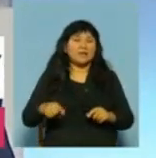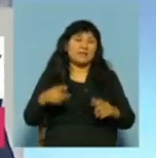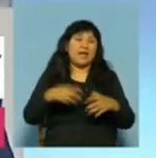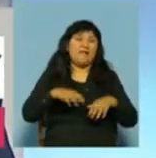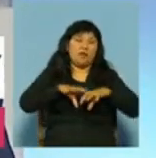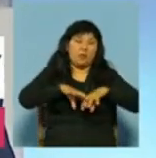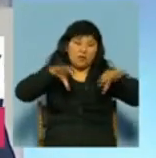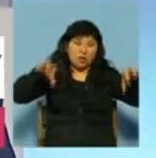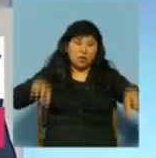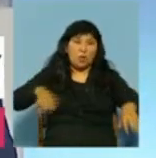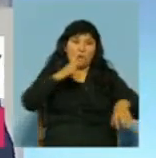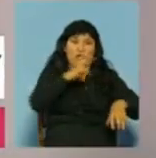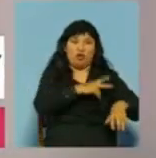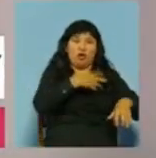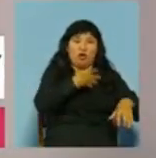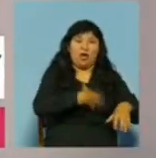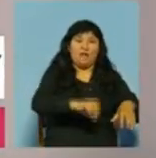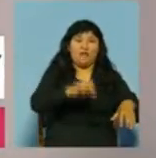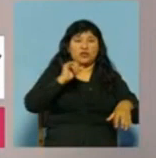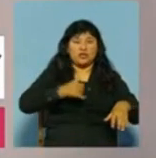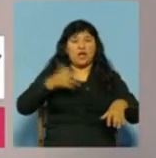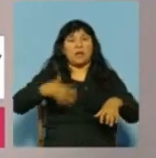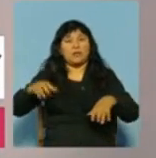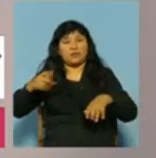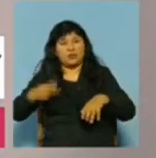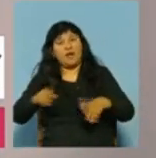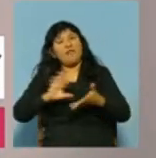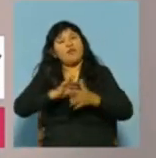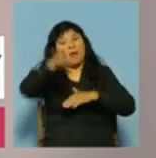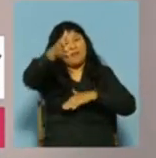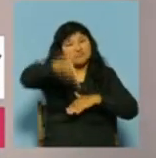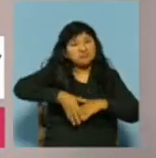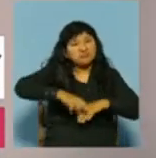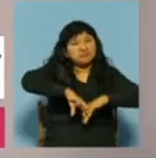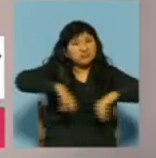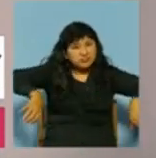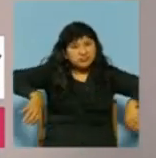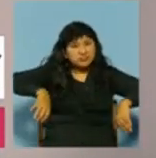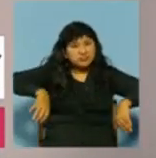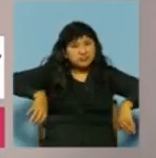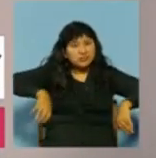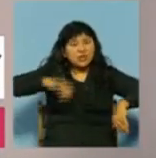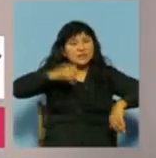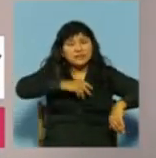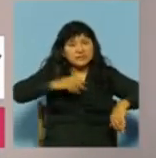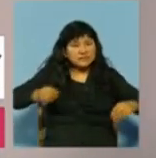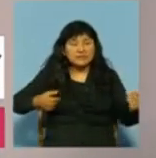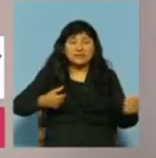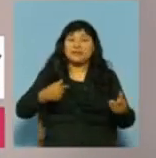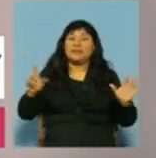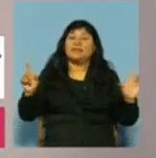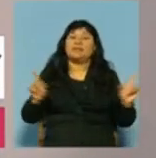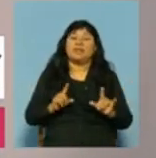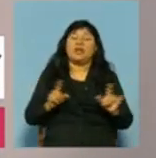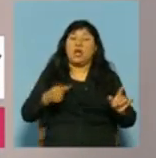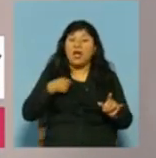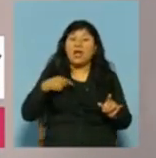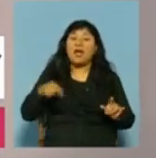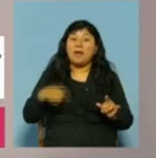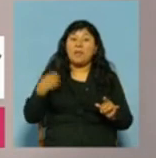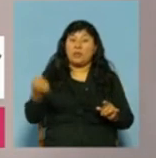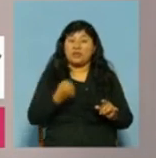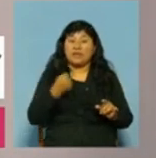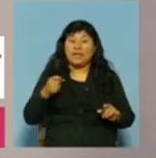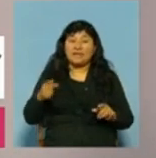no no formó una grieta toda vez que es un principio constitucional el reconocimiento del niño por nacer como